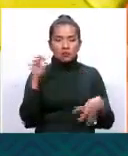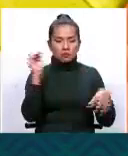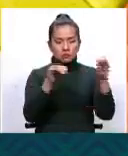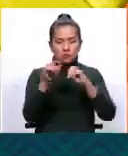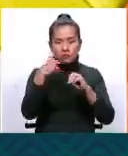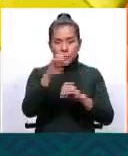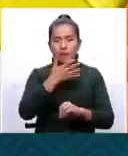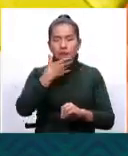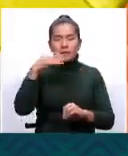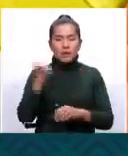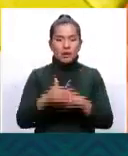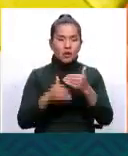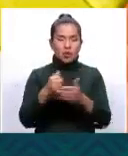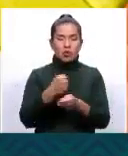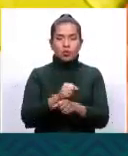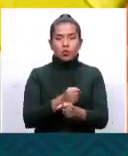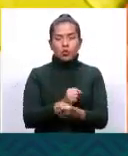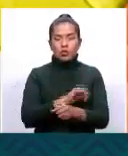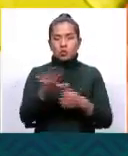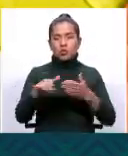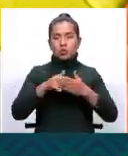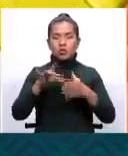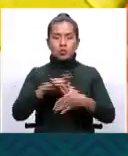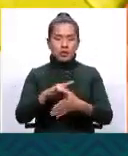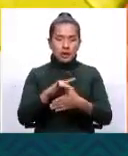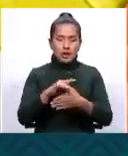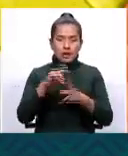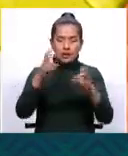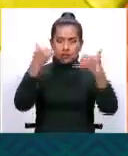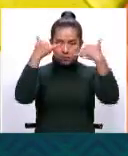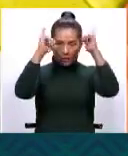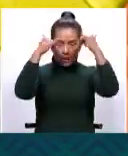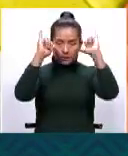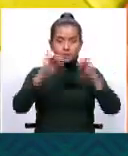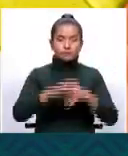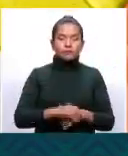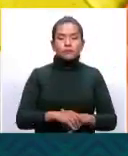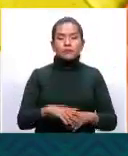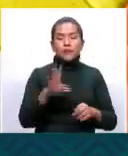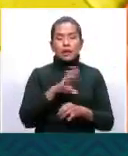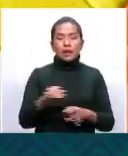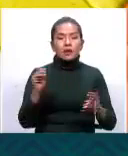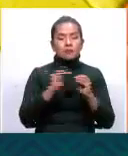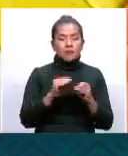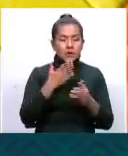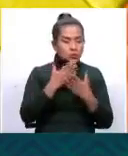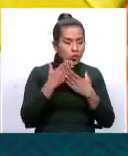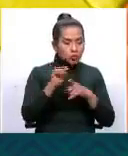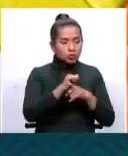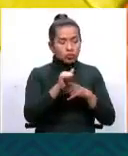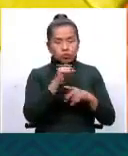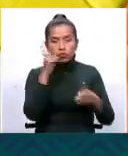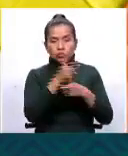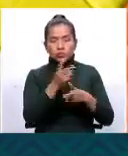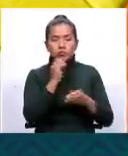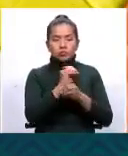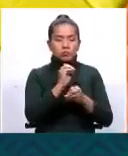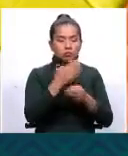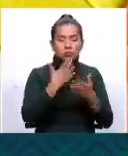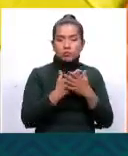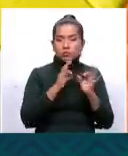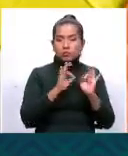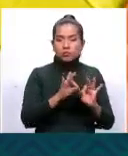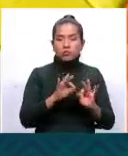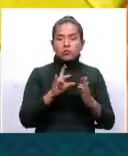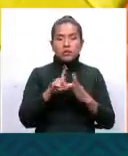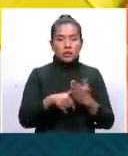el mejoramiento de la producción de la carne bovina y a través de buenas prácticas referidos a a lo que